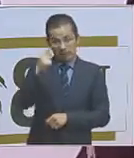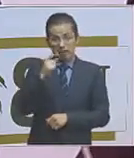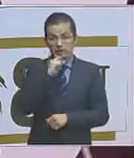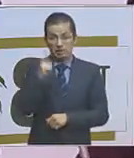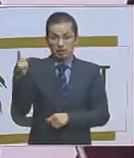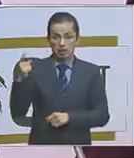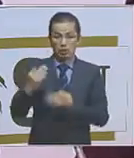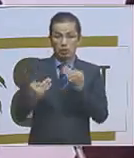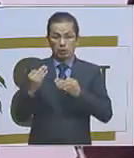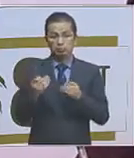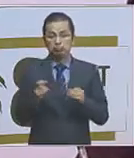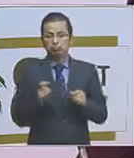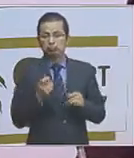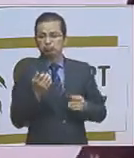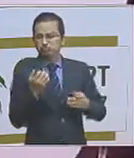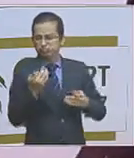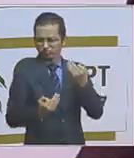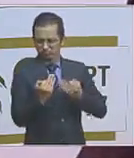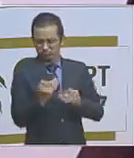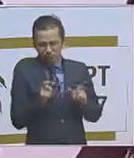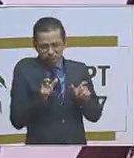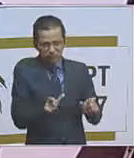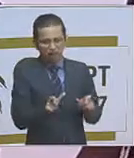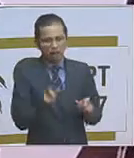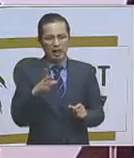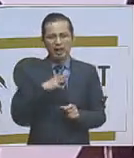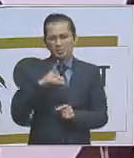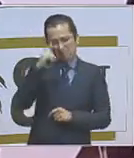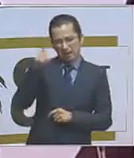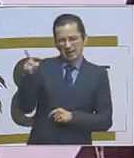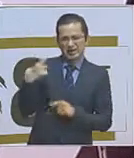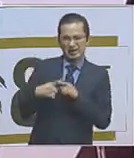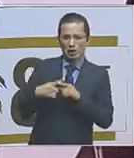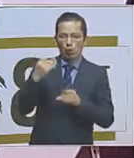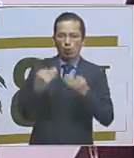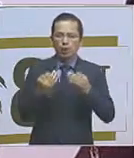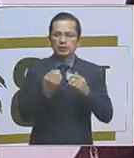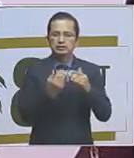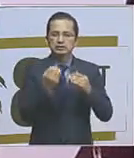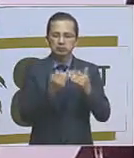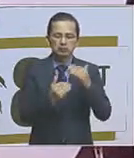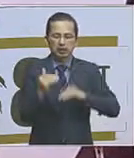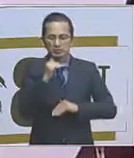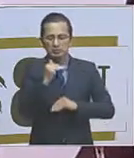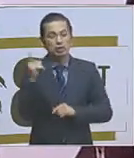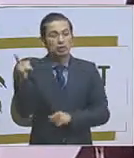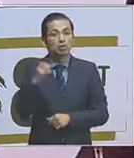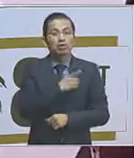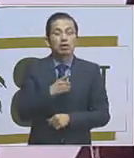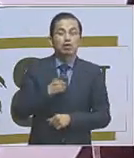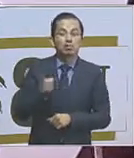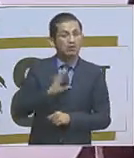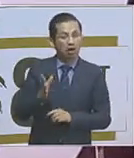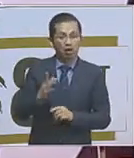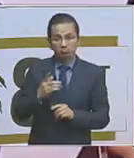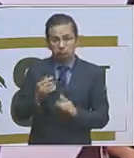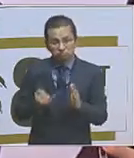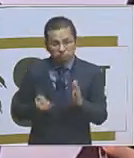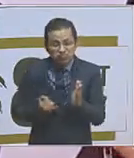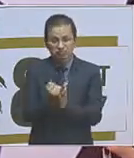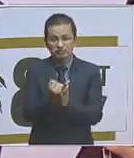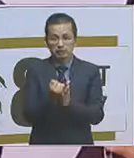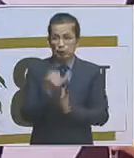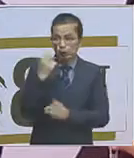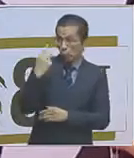que se realiza desde las magistraturas y los jueces que tienen que tomar decisiones donde la decisión que toman estos jueces